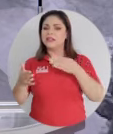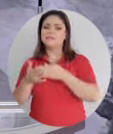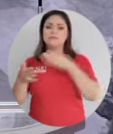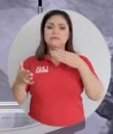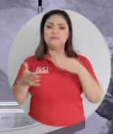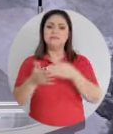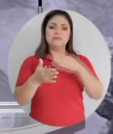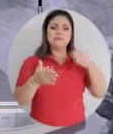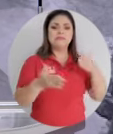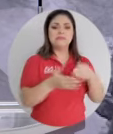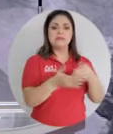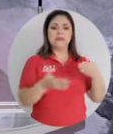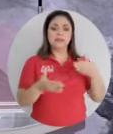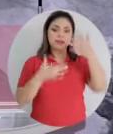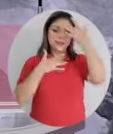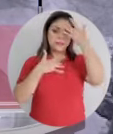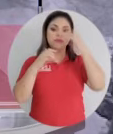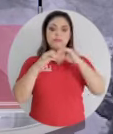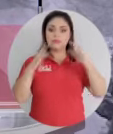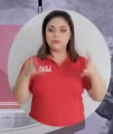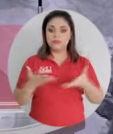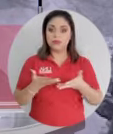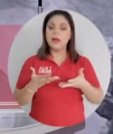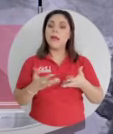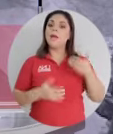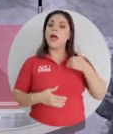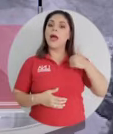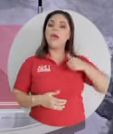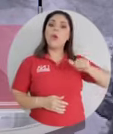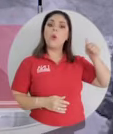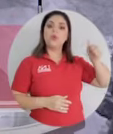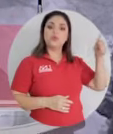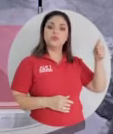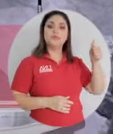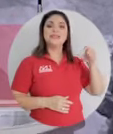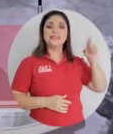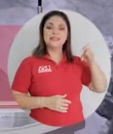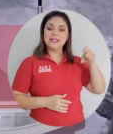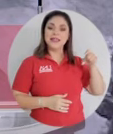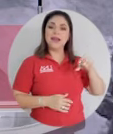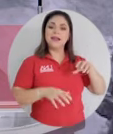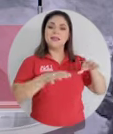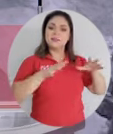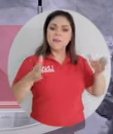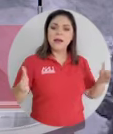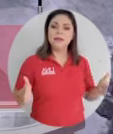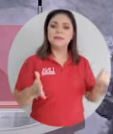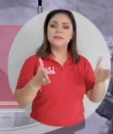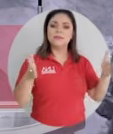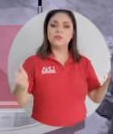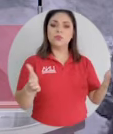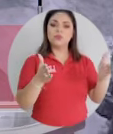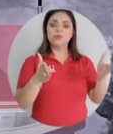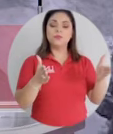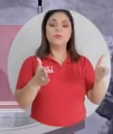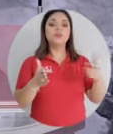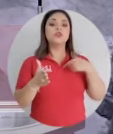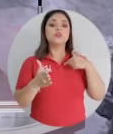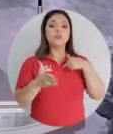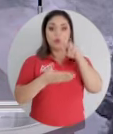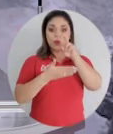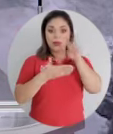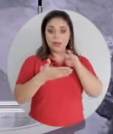pandemia, pero hay otros que necesitan mayor impulso. Leía por ahí que, claro, por